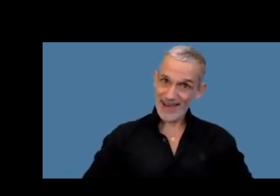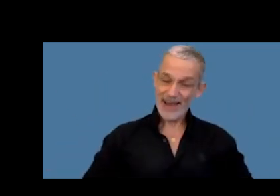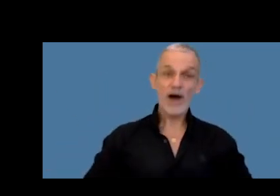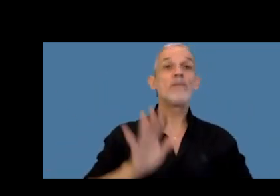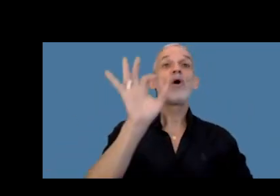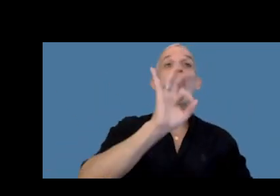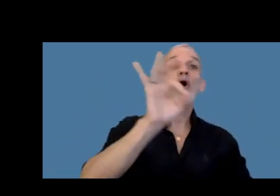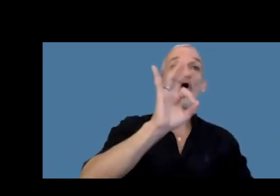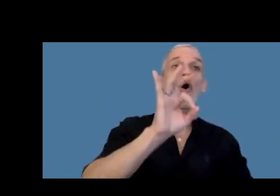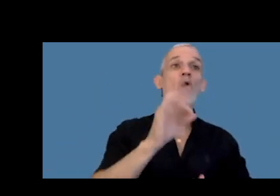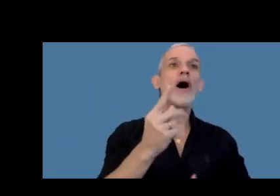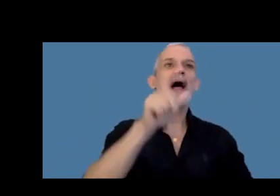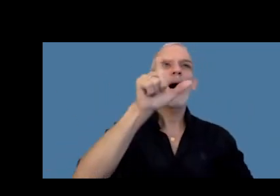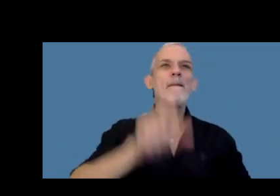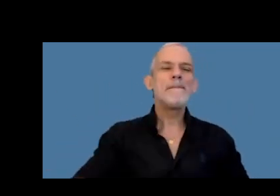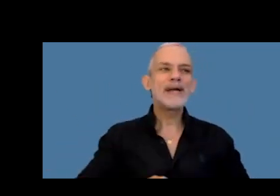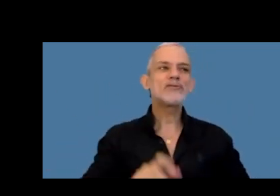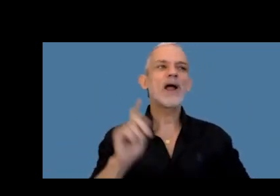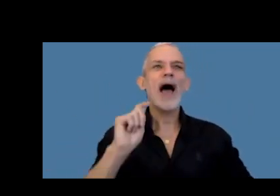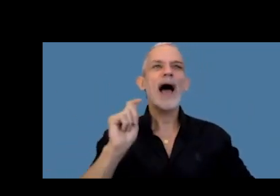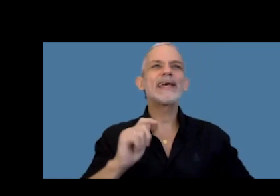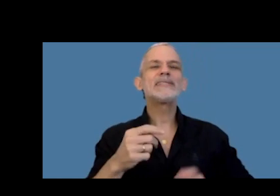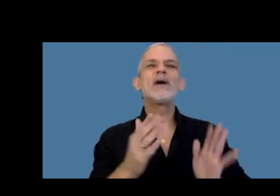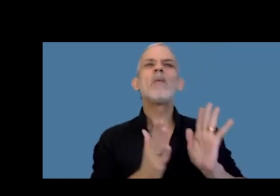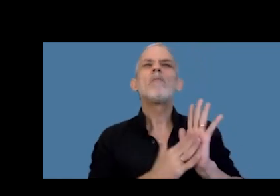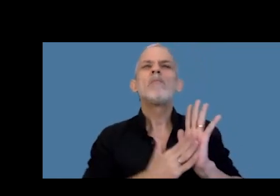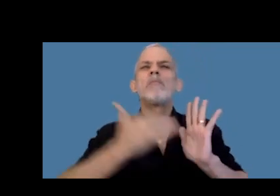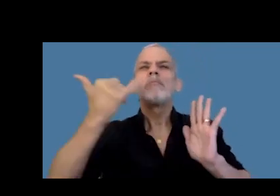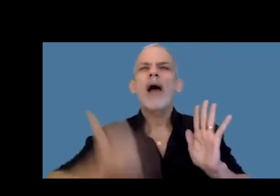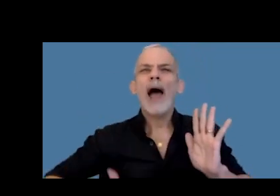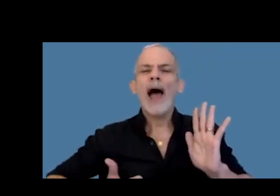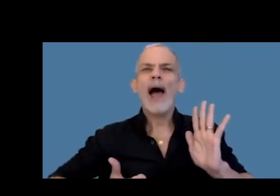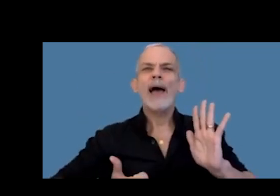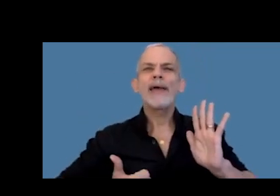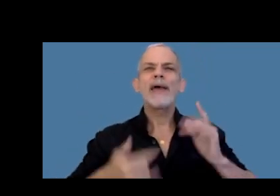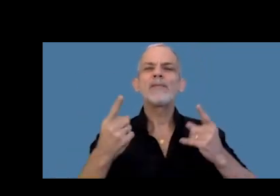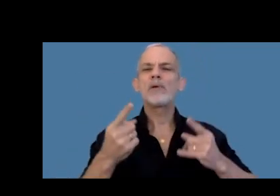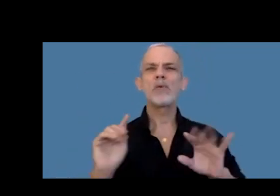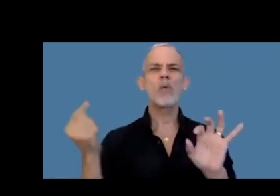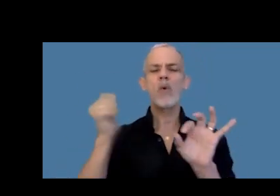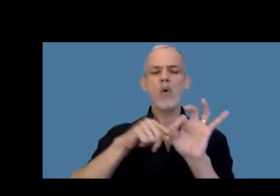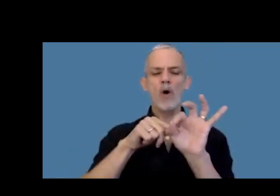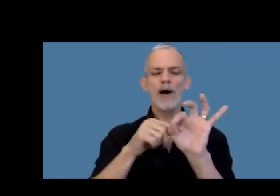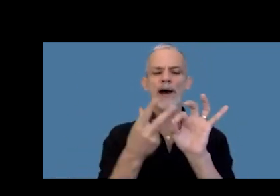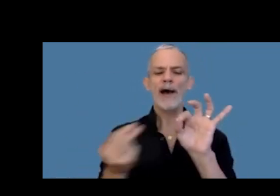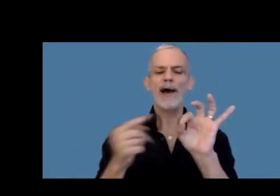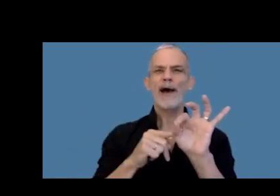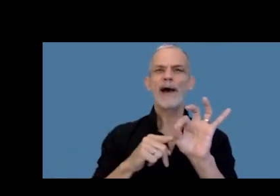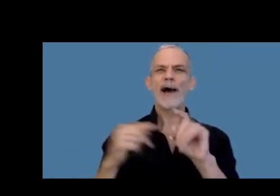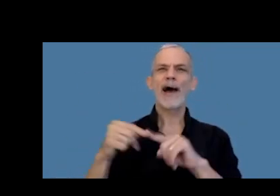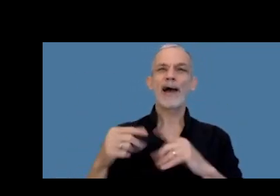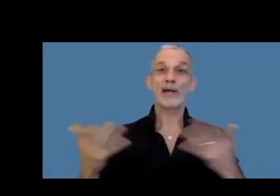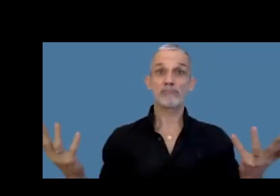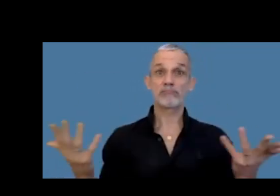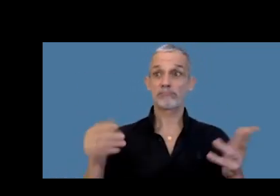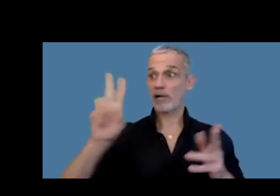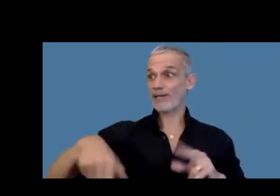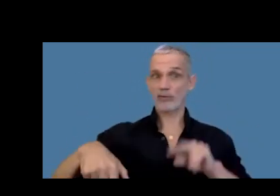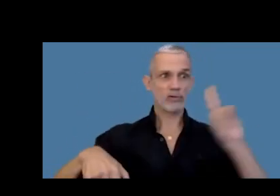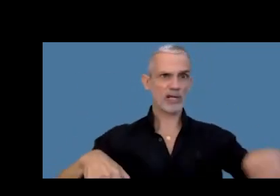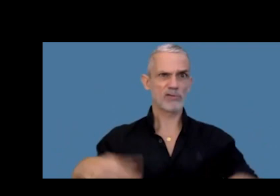o aquella a quien se le probara el vínculo genético. Con lo cual le daba la razón a las dos.